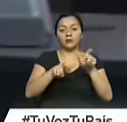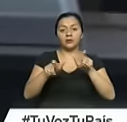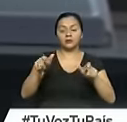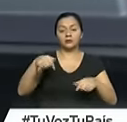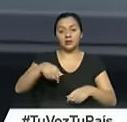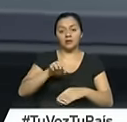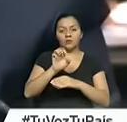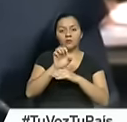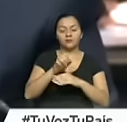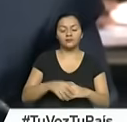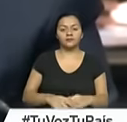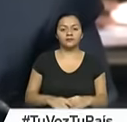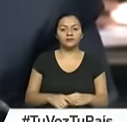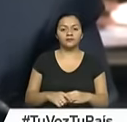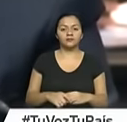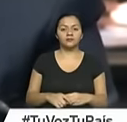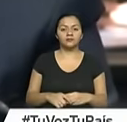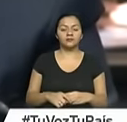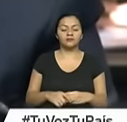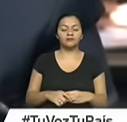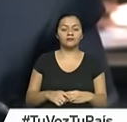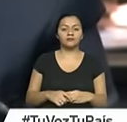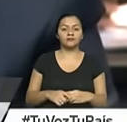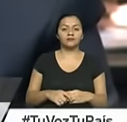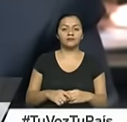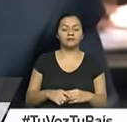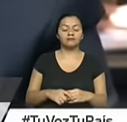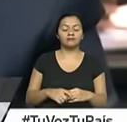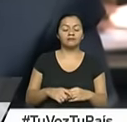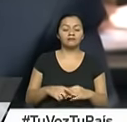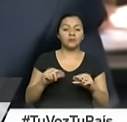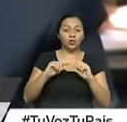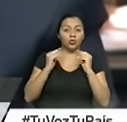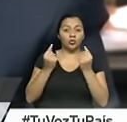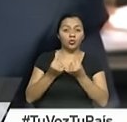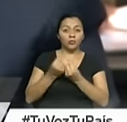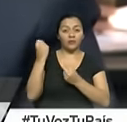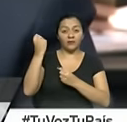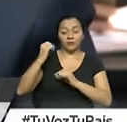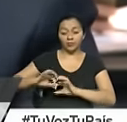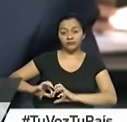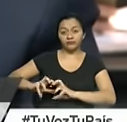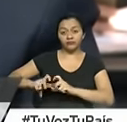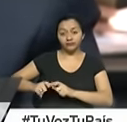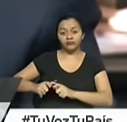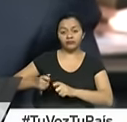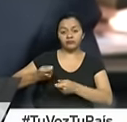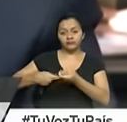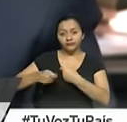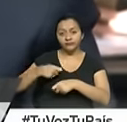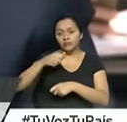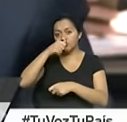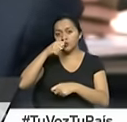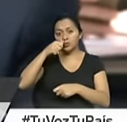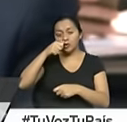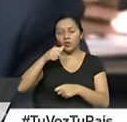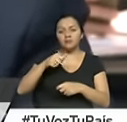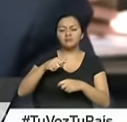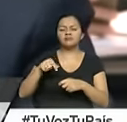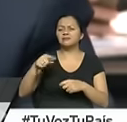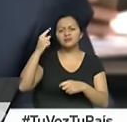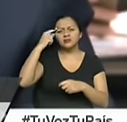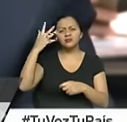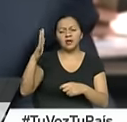el país. Hablar del crimen organizado transnacional significa que hay delitos que no conocen